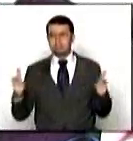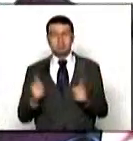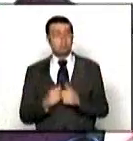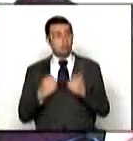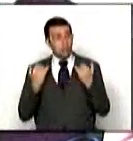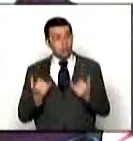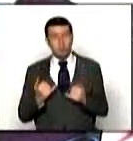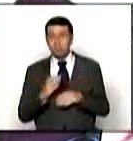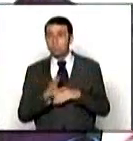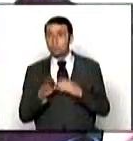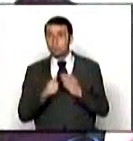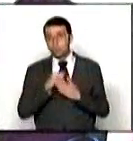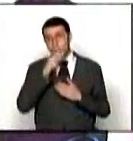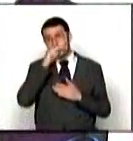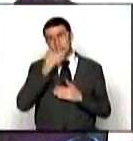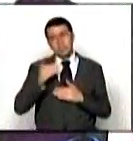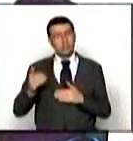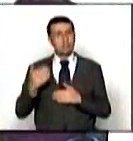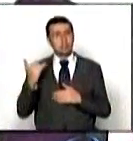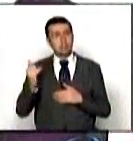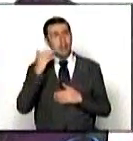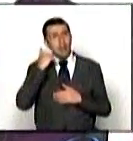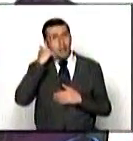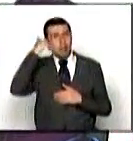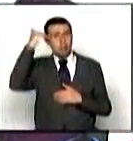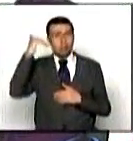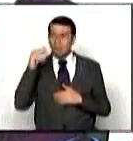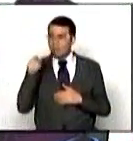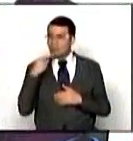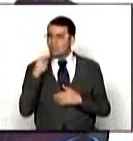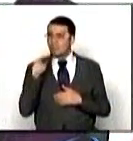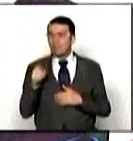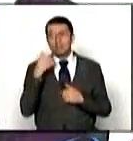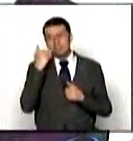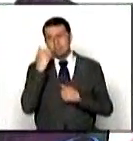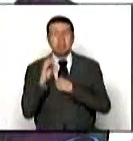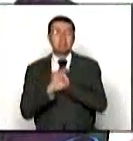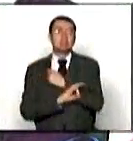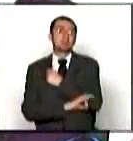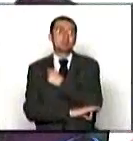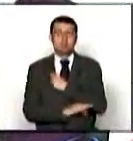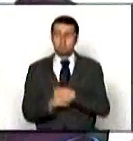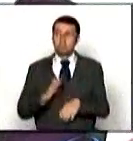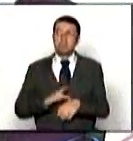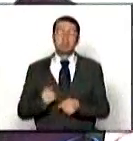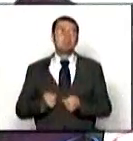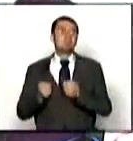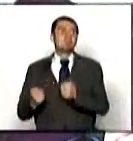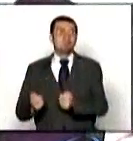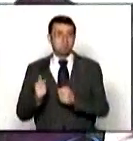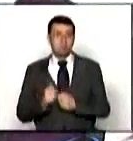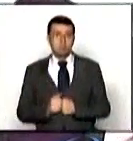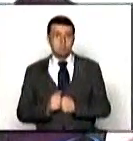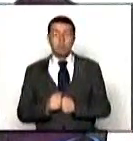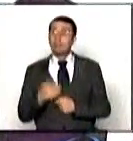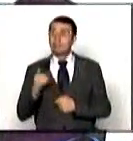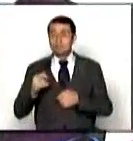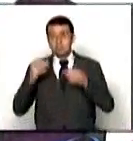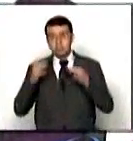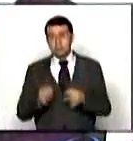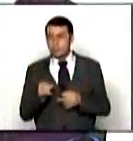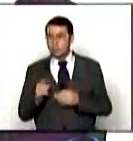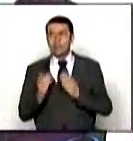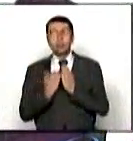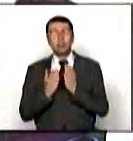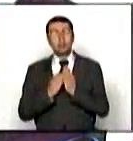los niños y todos los adultos vivimos con enfermedades neurológicas y psiquiátricas. Mire que ya sabemos y está totalmente documentado en estudios, y ustedes